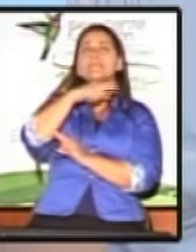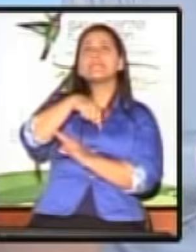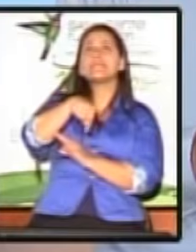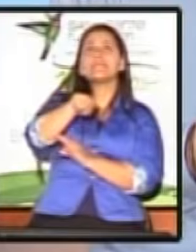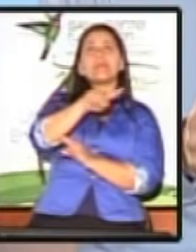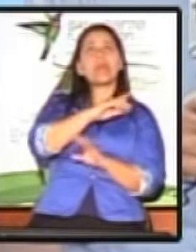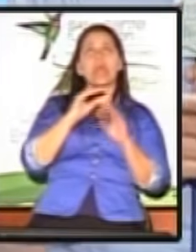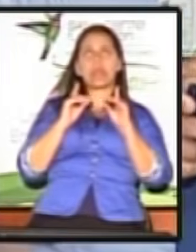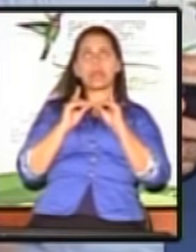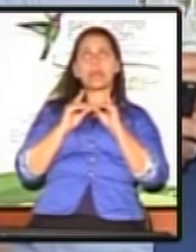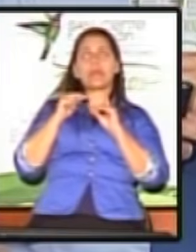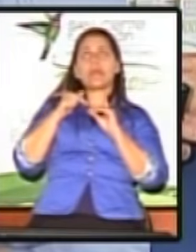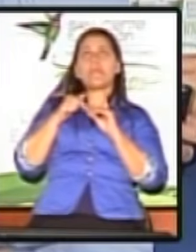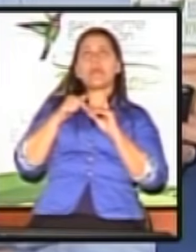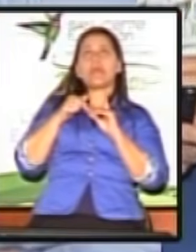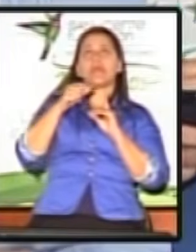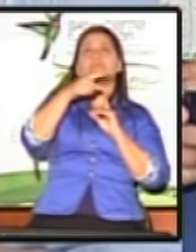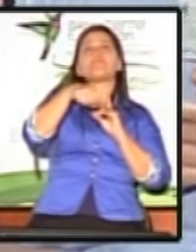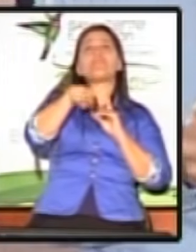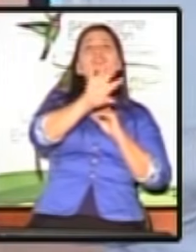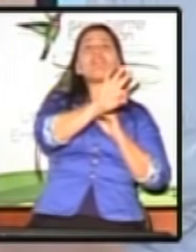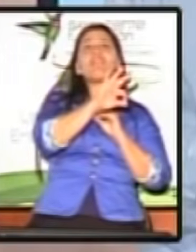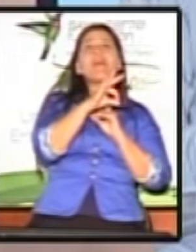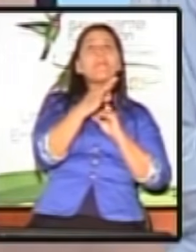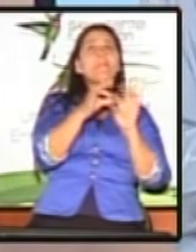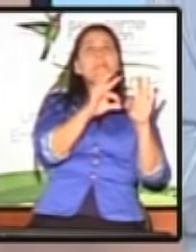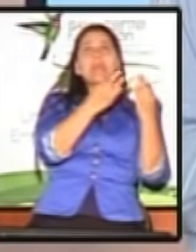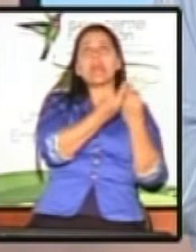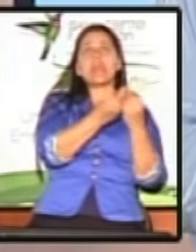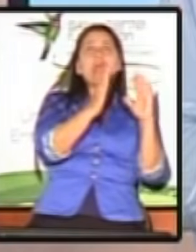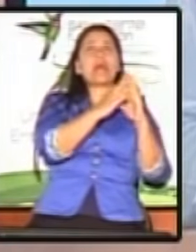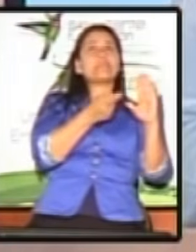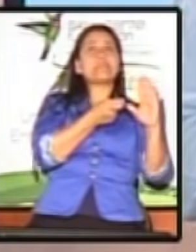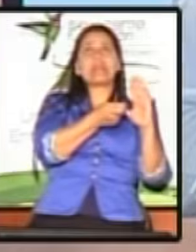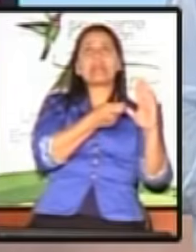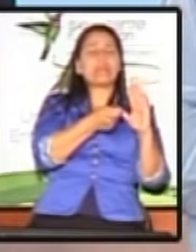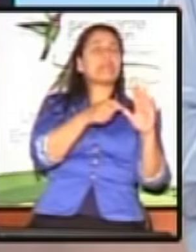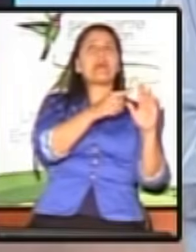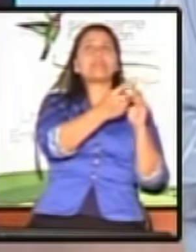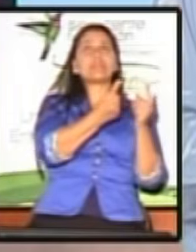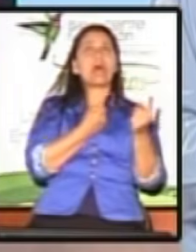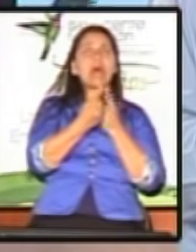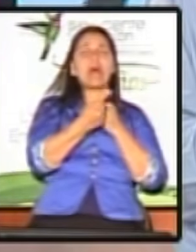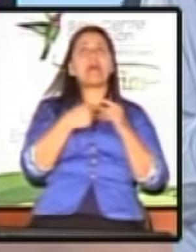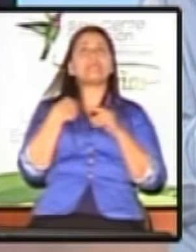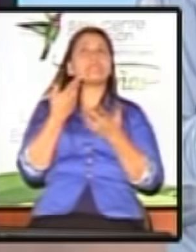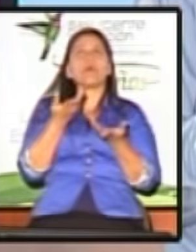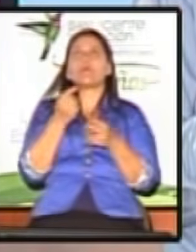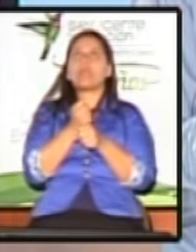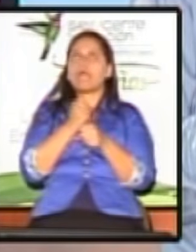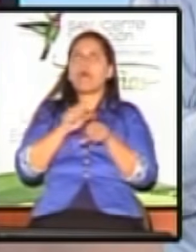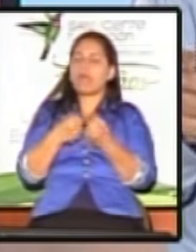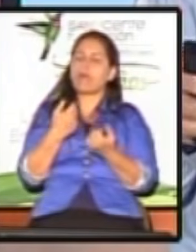del lecho de mis pacientes a la horda de familiares y vecinos que no hacen más que entorpecer mi trabajo y el